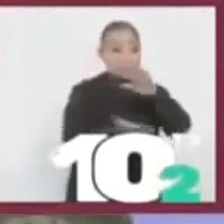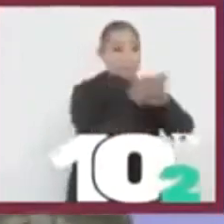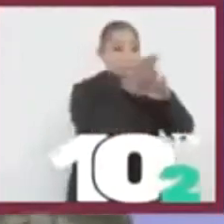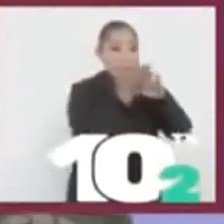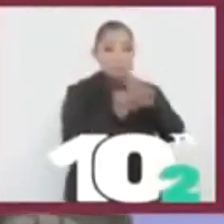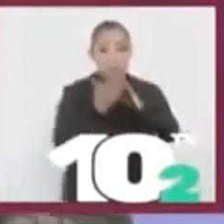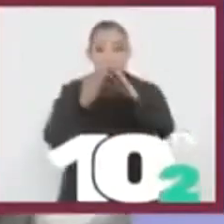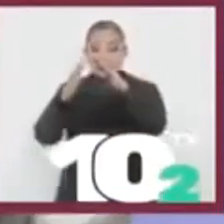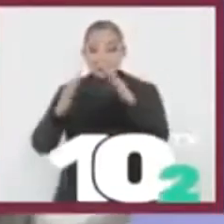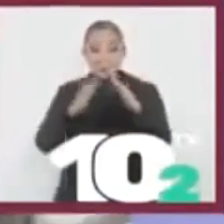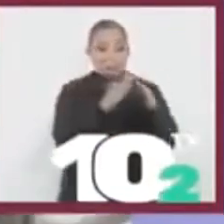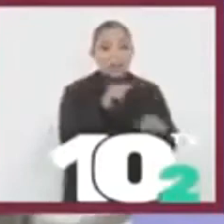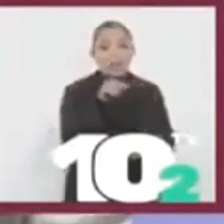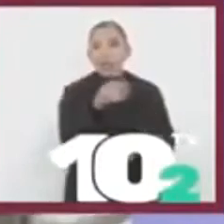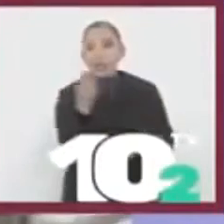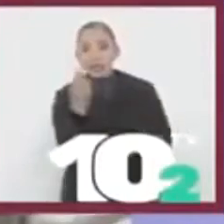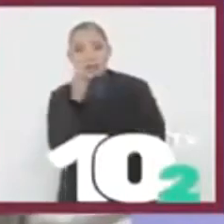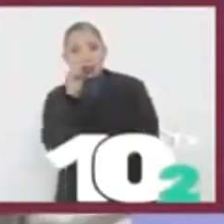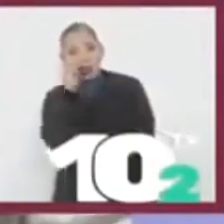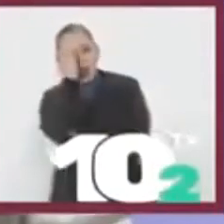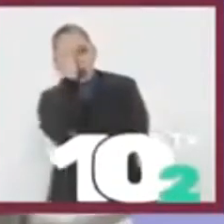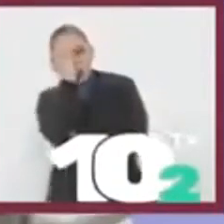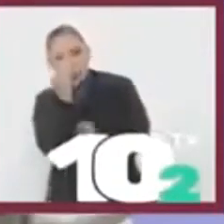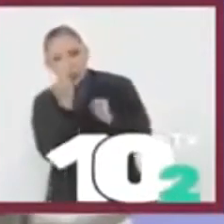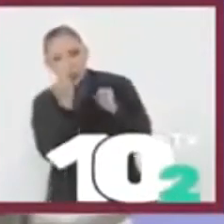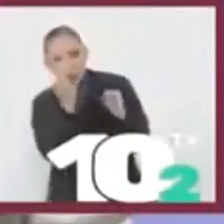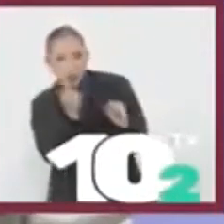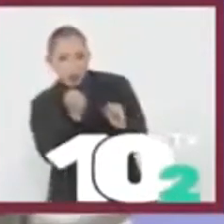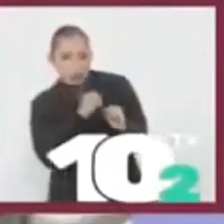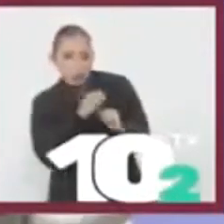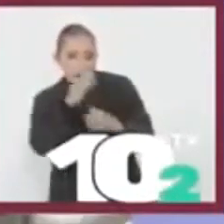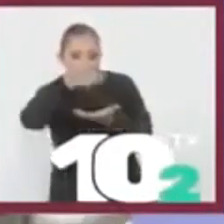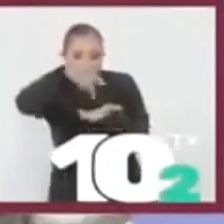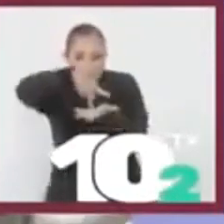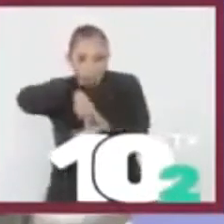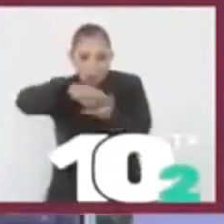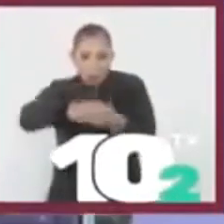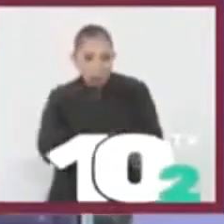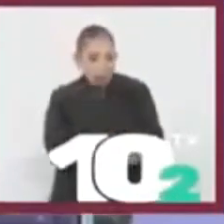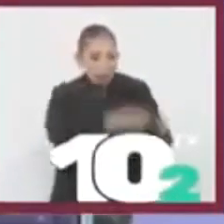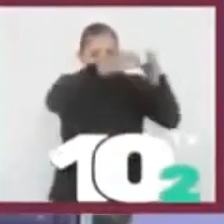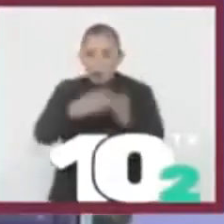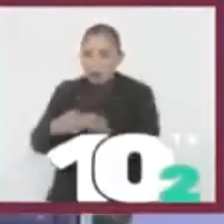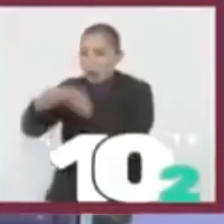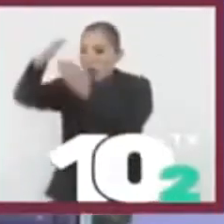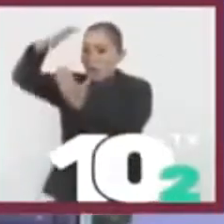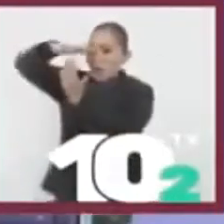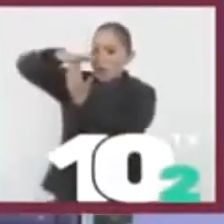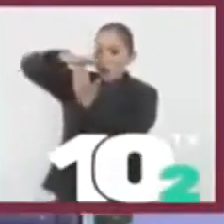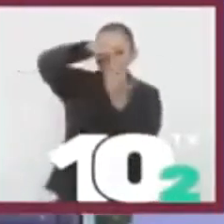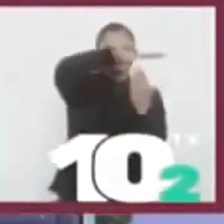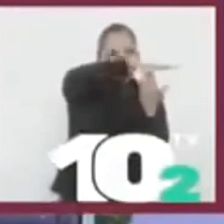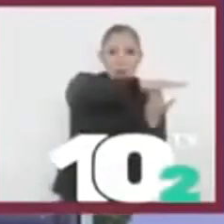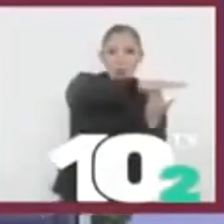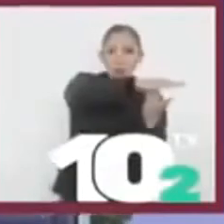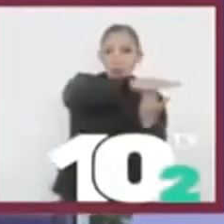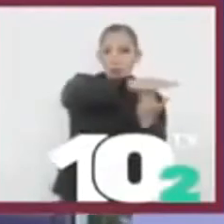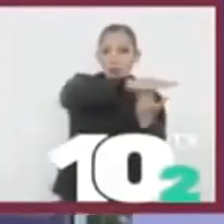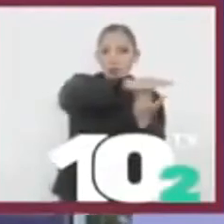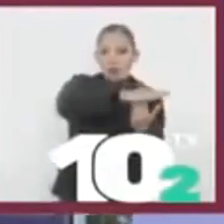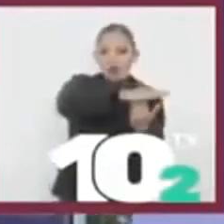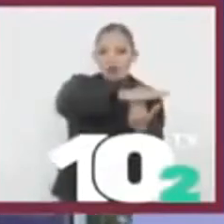construcción. Aquí es necesario conocer la fuerza que pueden soportar columnas o muros de carga de un